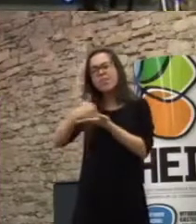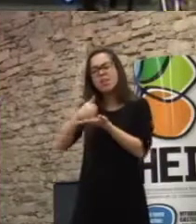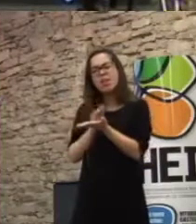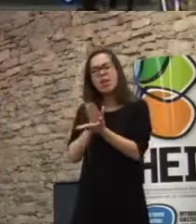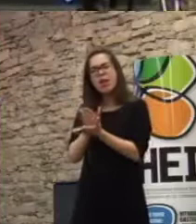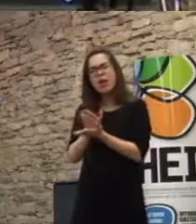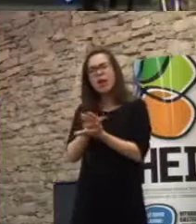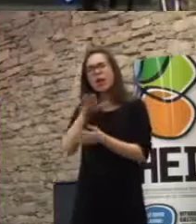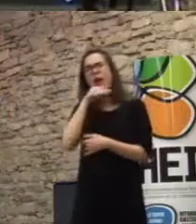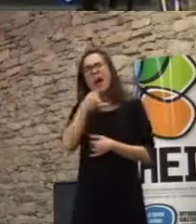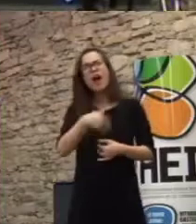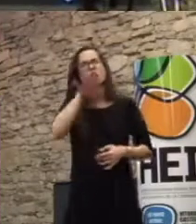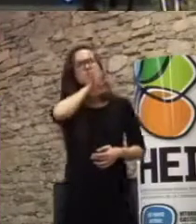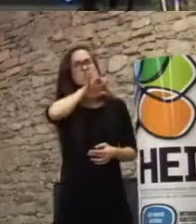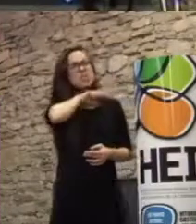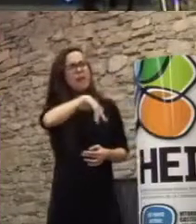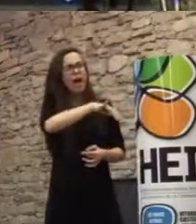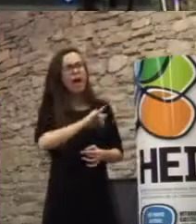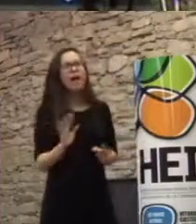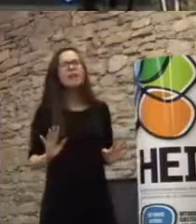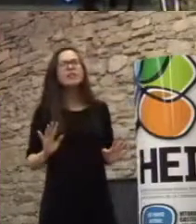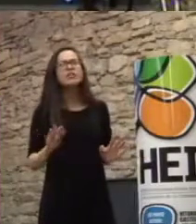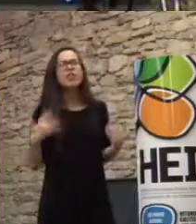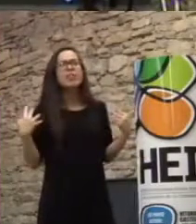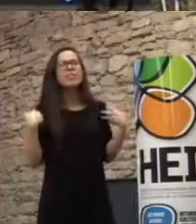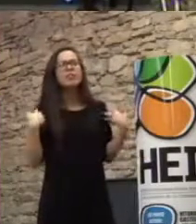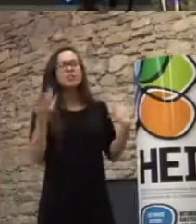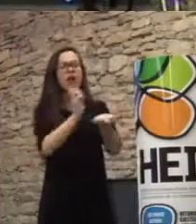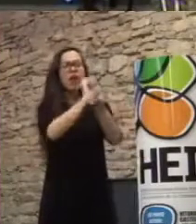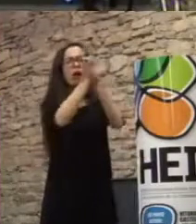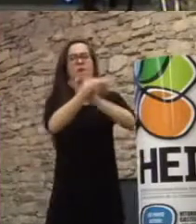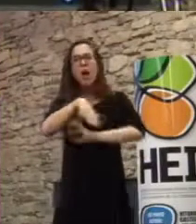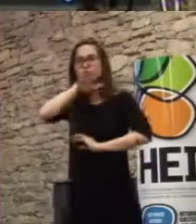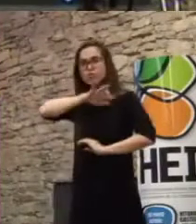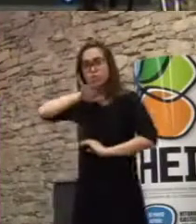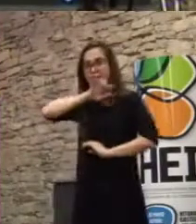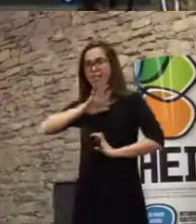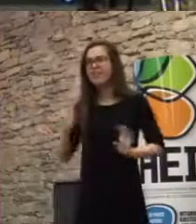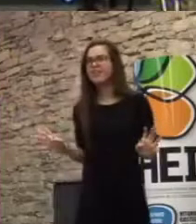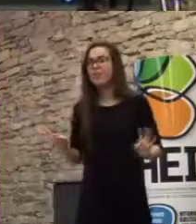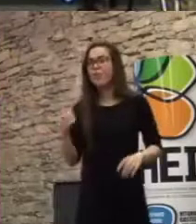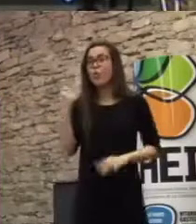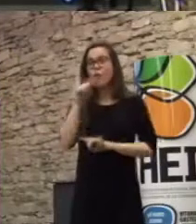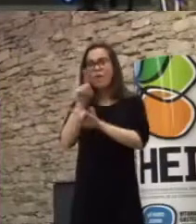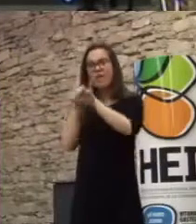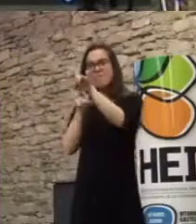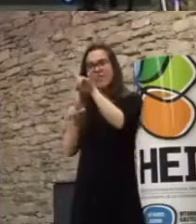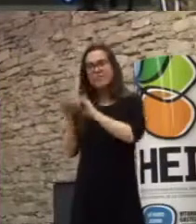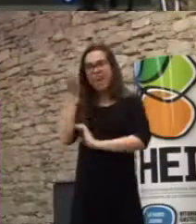de asco y le hemos metido en curiosidad simplemente con una pregunta